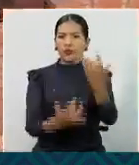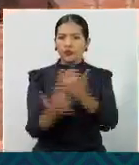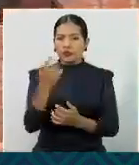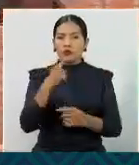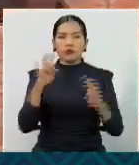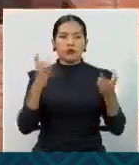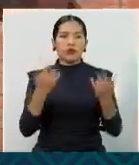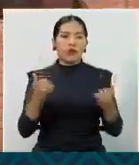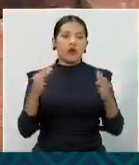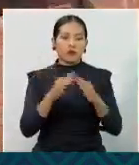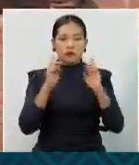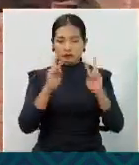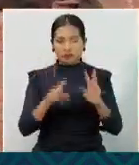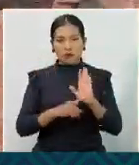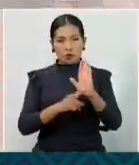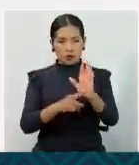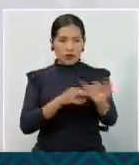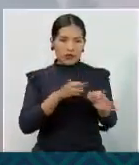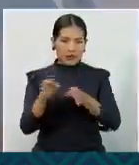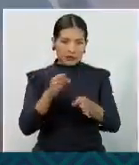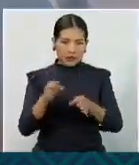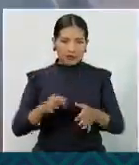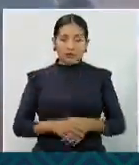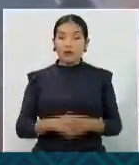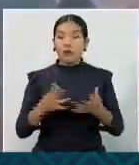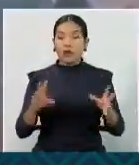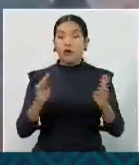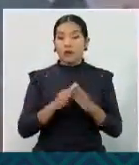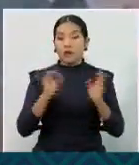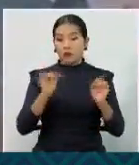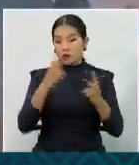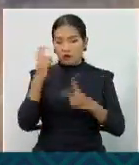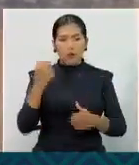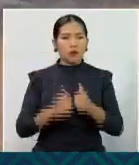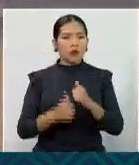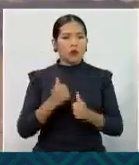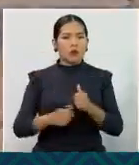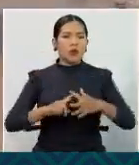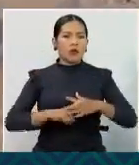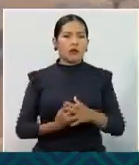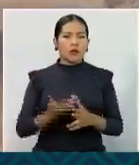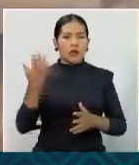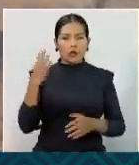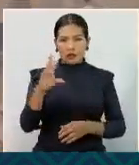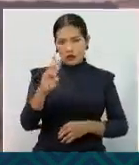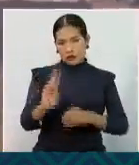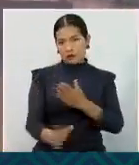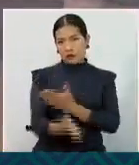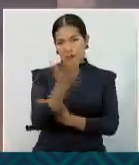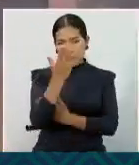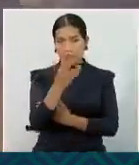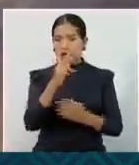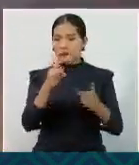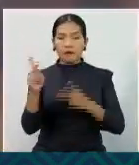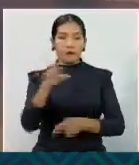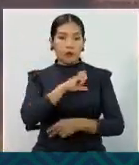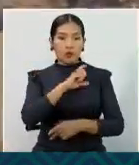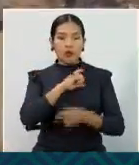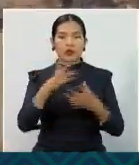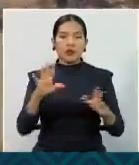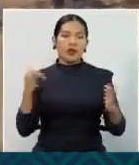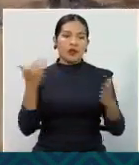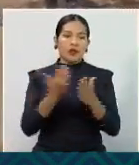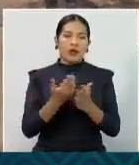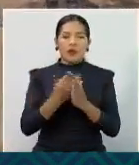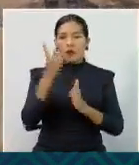continuación, le desarrollaremos este tema. Las peleas comenzaron aproximadamente a las 6 de la mañana. Los efectivos policiales llegaron casi